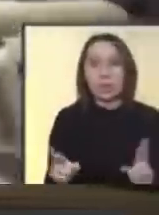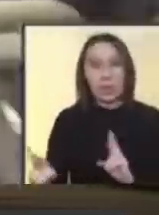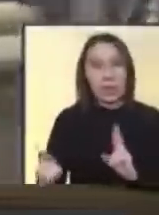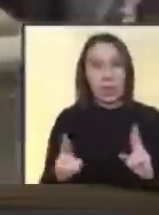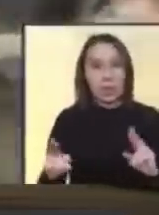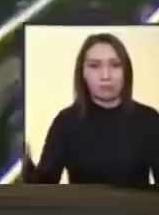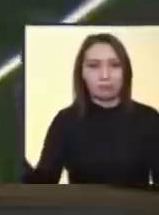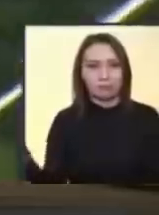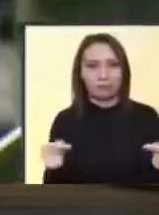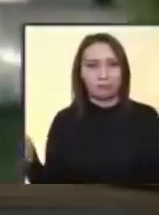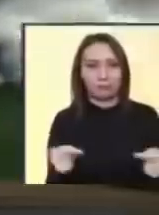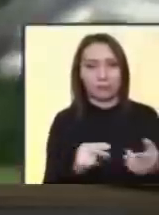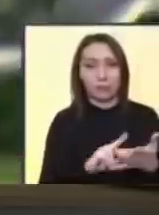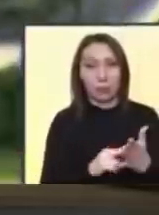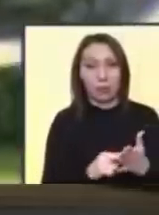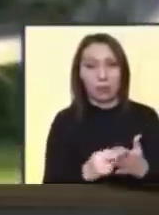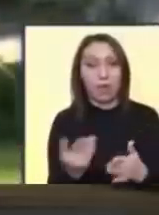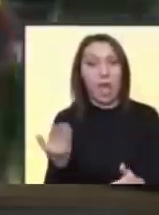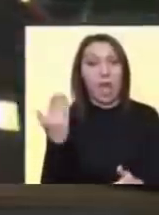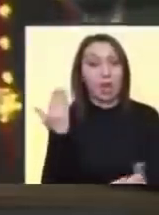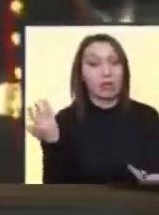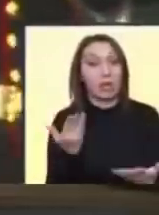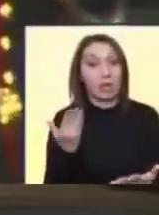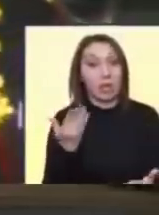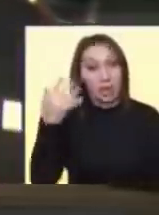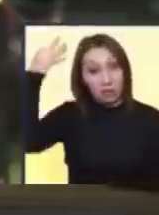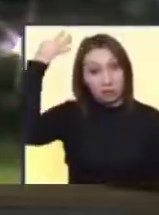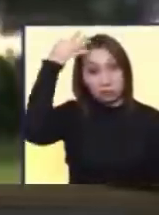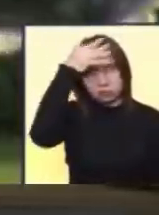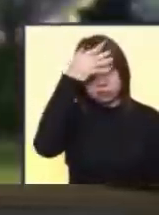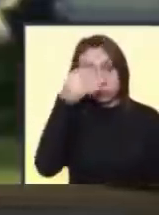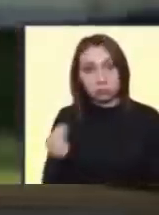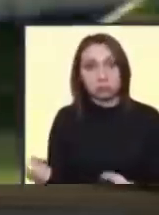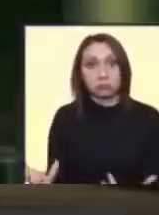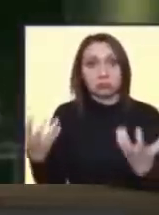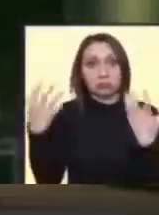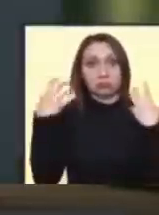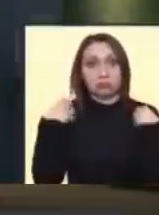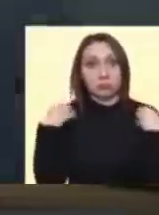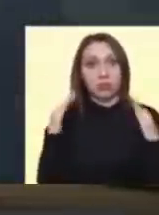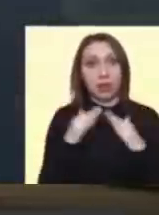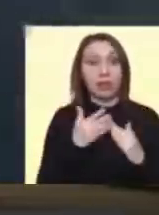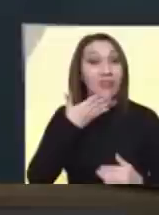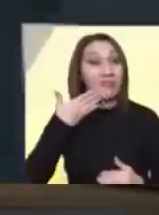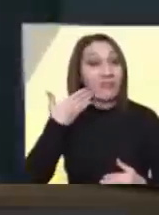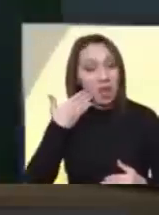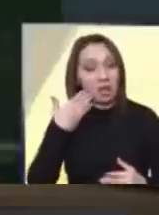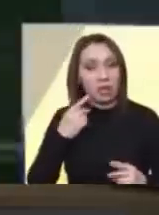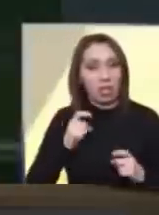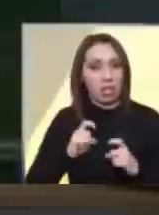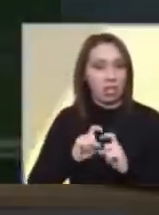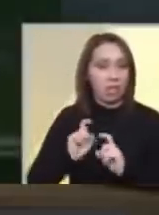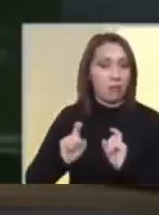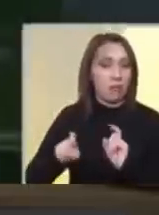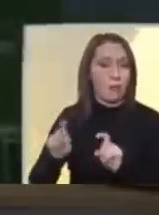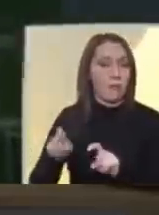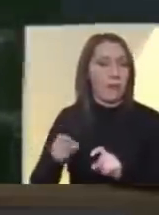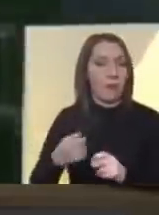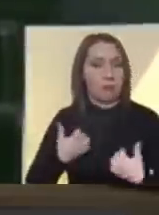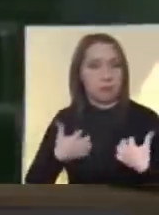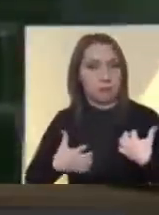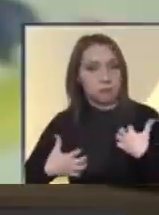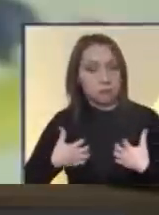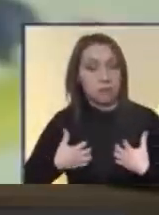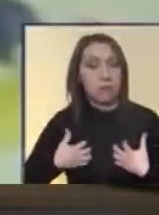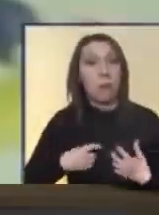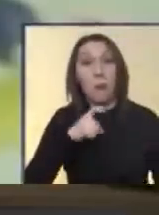Reino Unido tardó varias semanas en elevar la cifra diaria de diagnósticos a más de 10.000 y su meta total es llegar a las